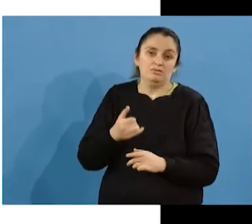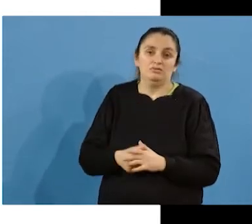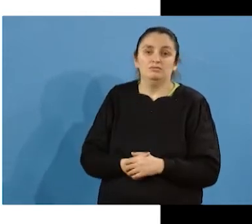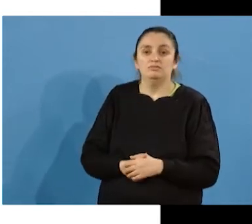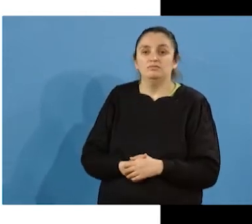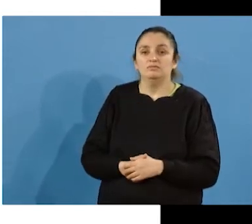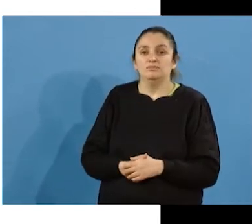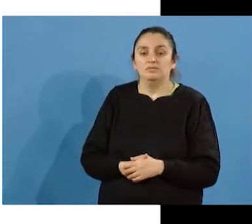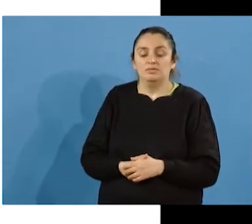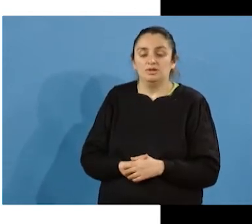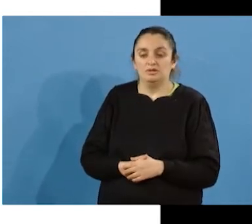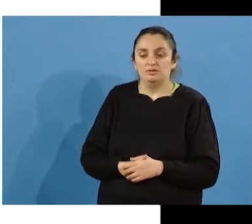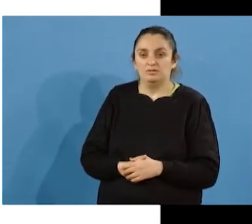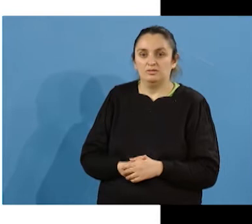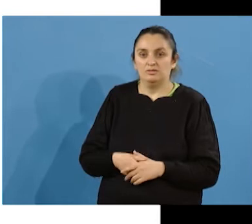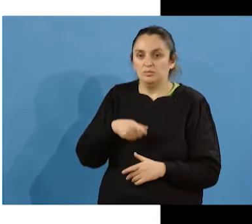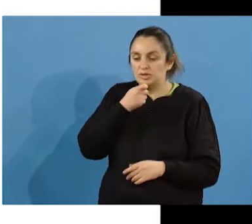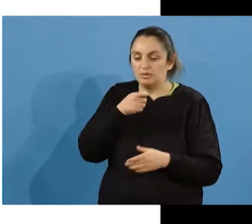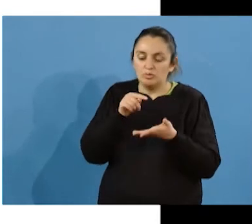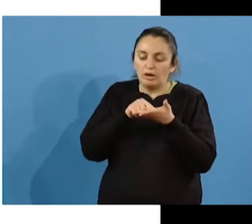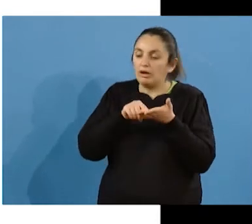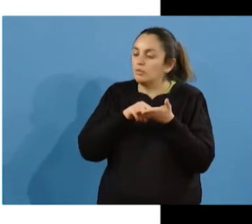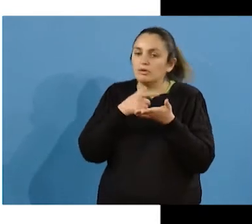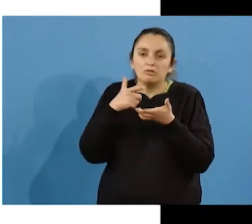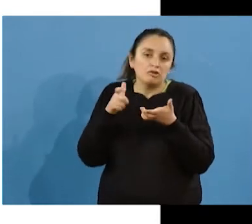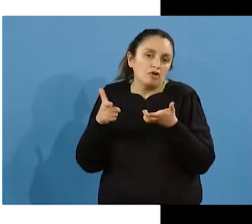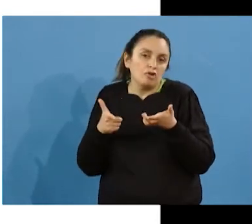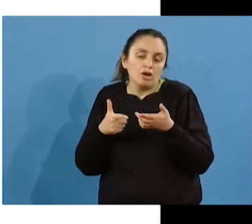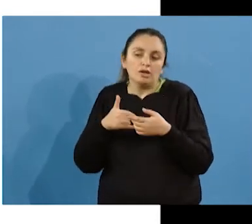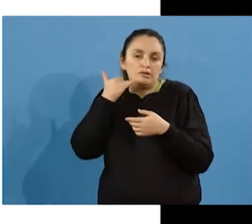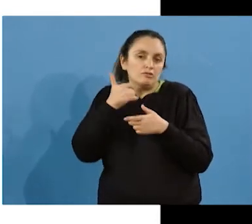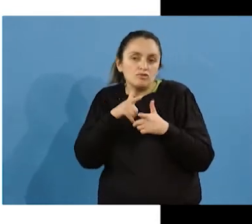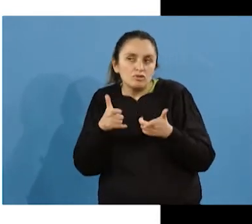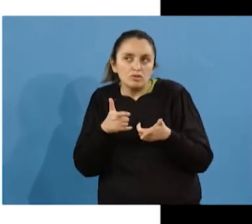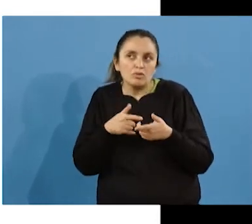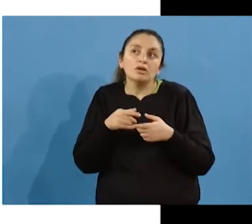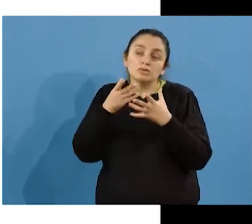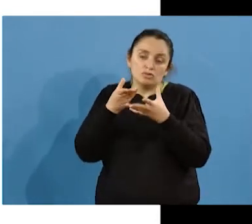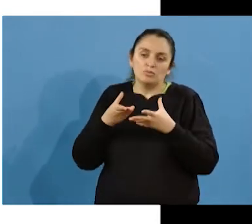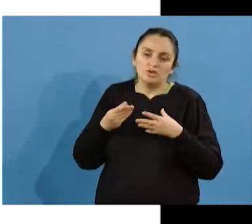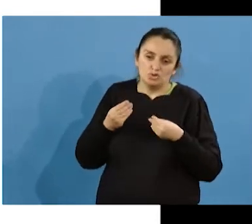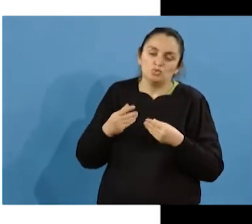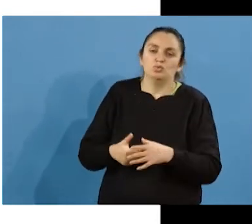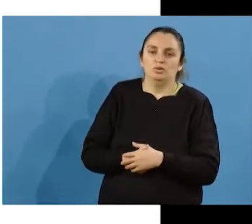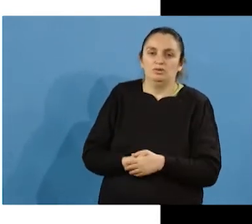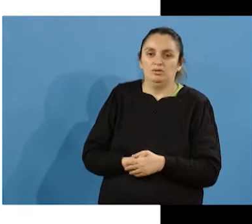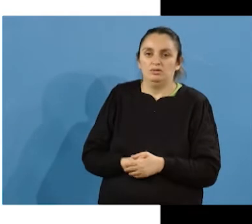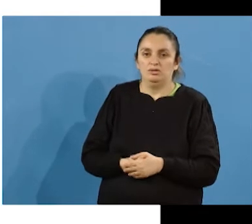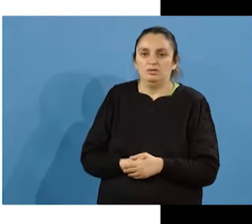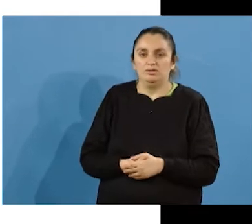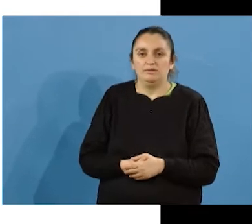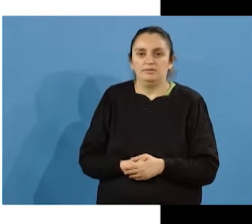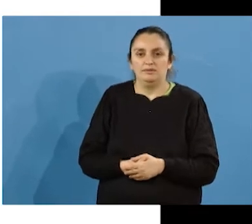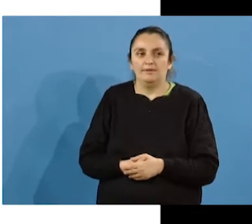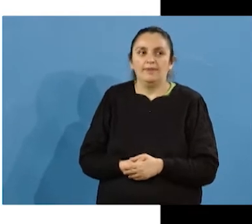a la mano sí si no tenemos una calculadora para poder resolver tienen sus limitaciones por supuesto porque tiene